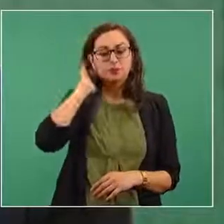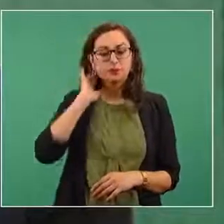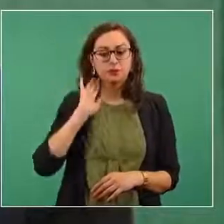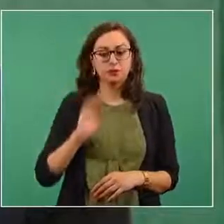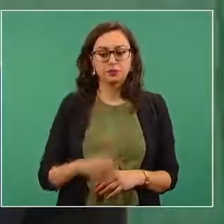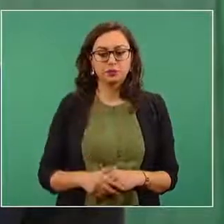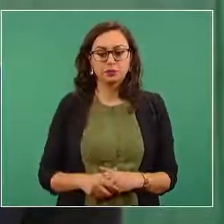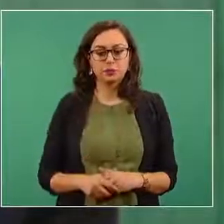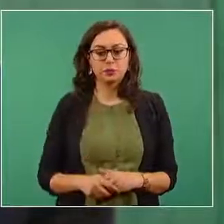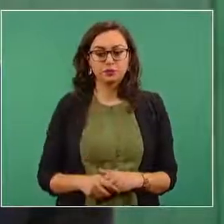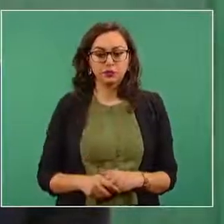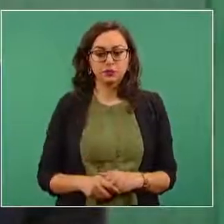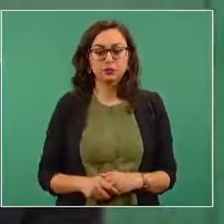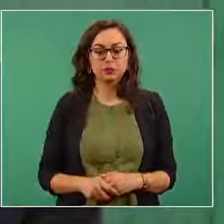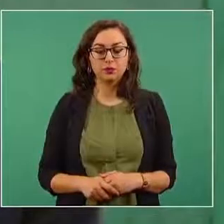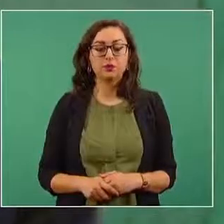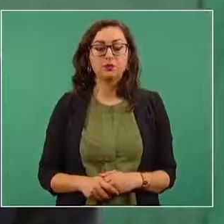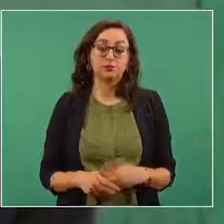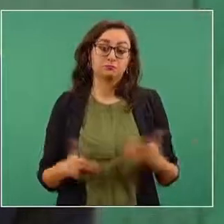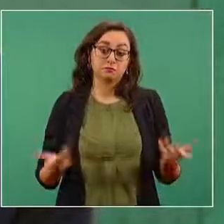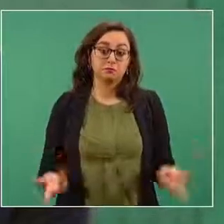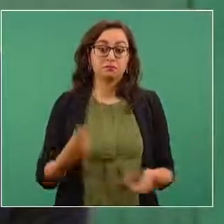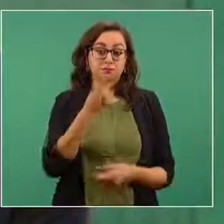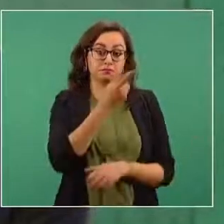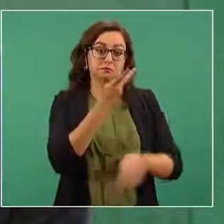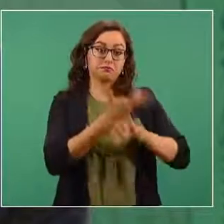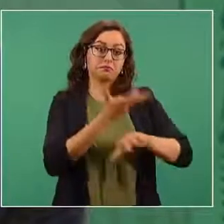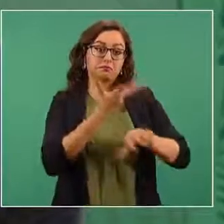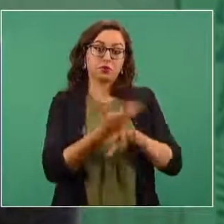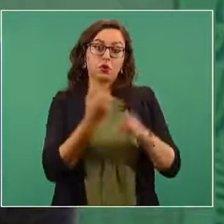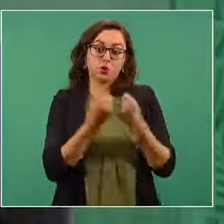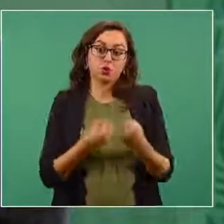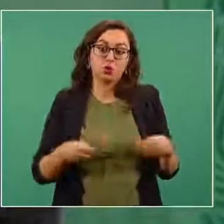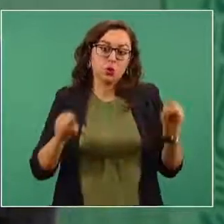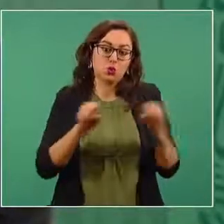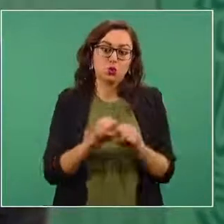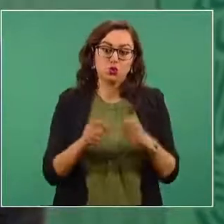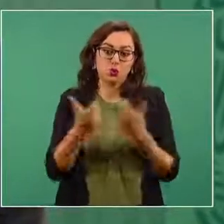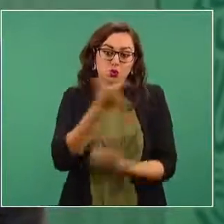con el principal socio comercial y nuestro vecino,